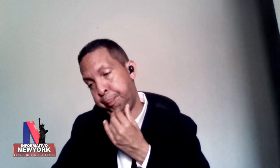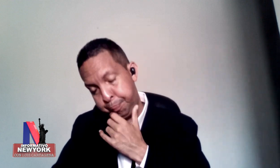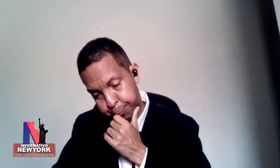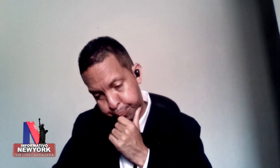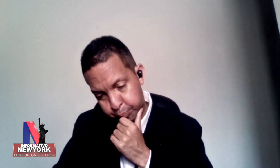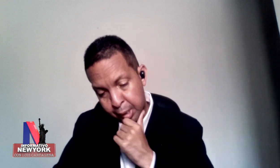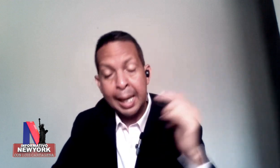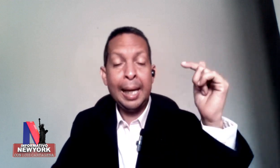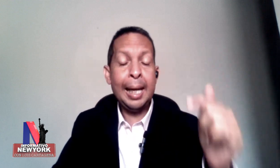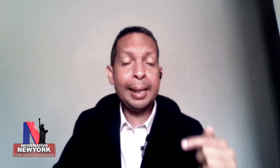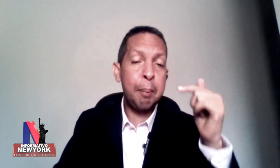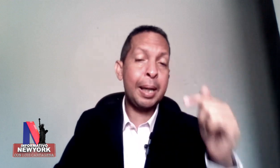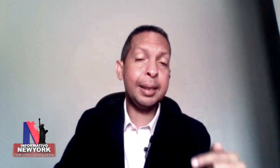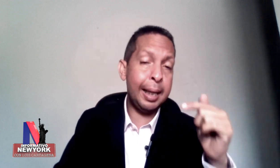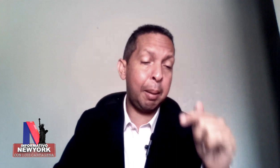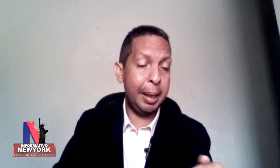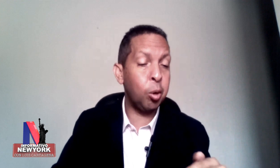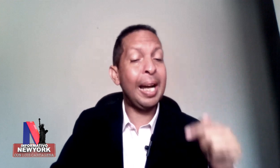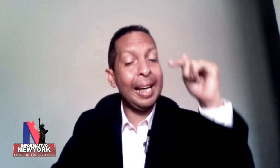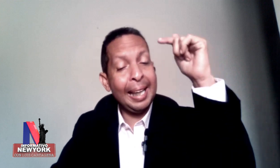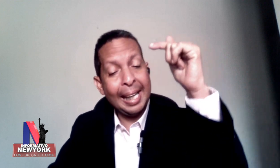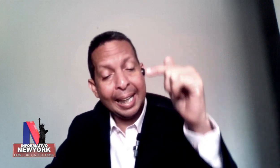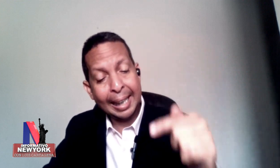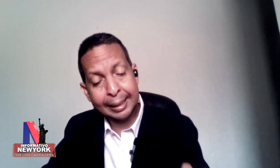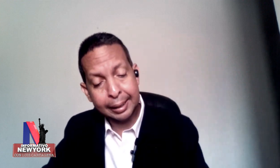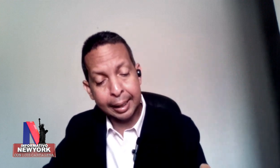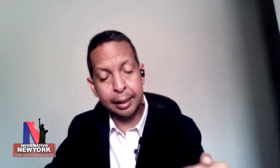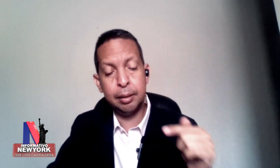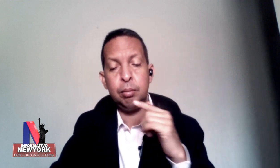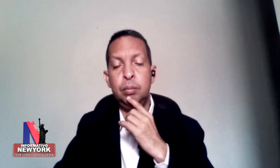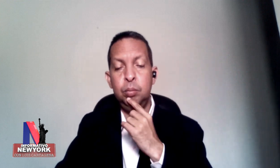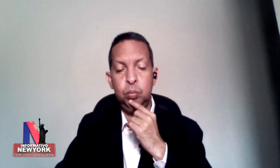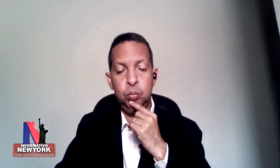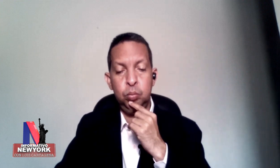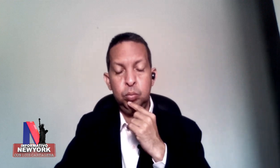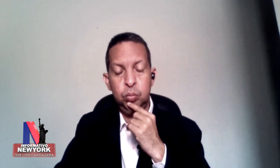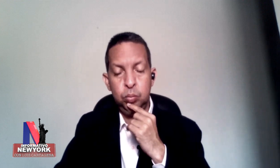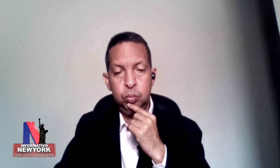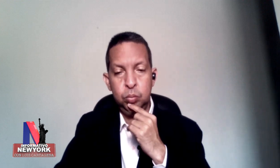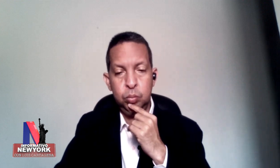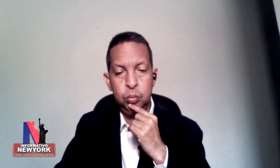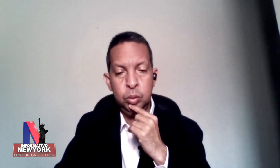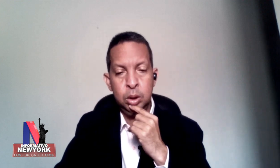denuncia. Es nada más y nada menos el gerente